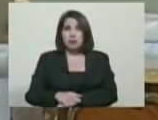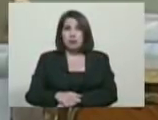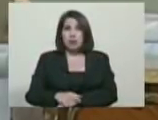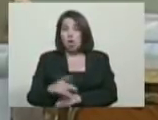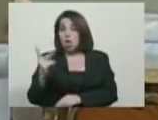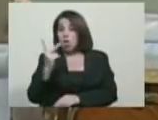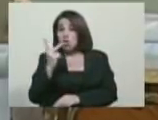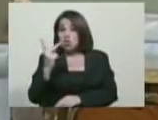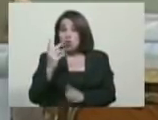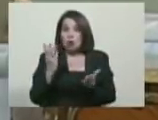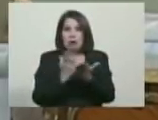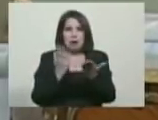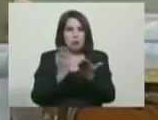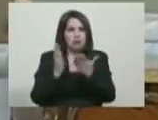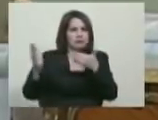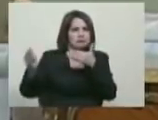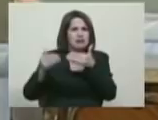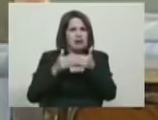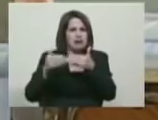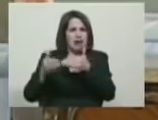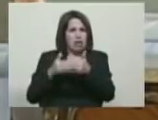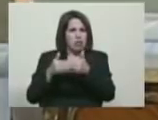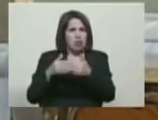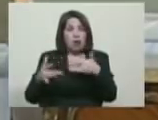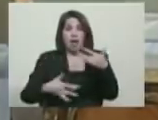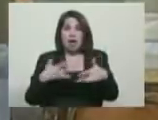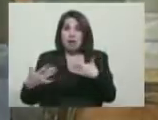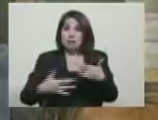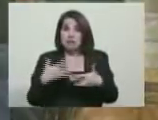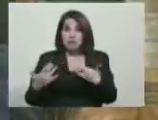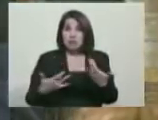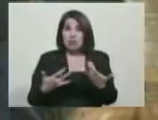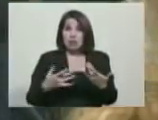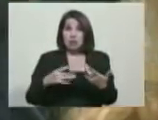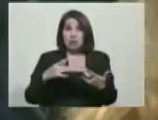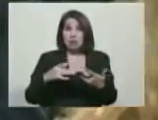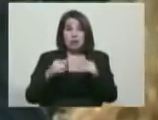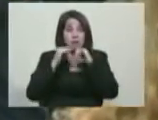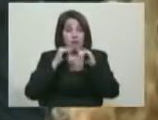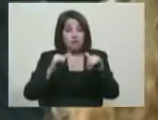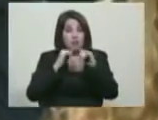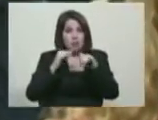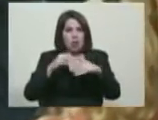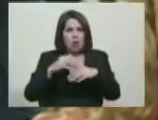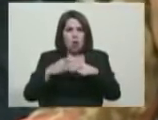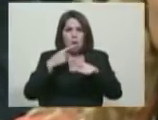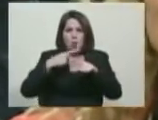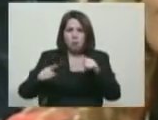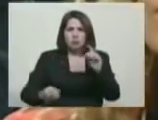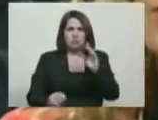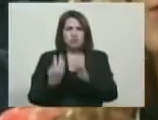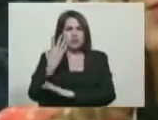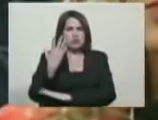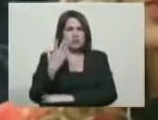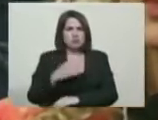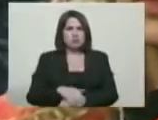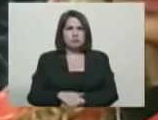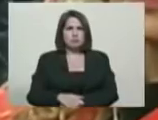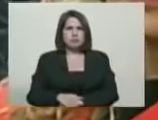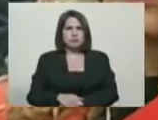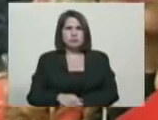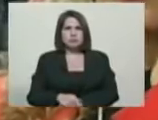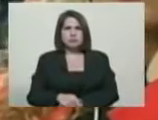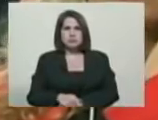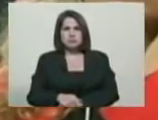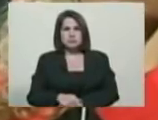y se ha cerrado, clausurado sus actividades. Y ya se ha transmitido esos colegios a nuestra fundación Maarif. Aparte de